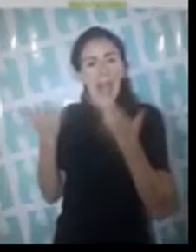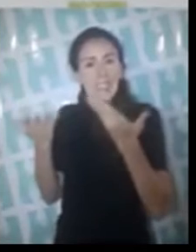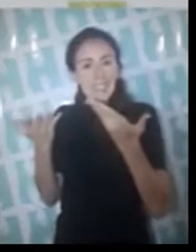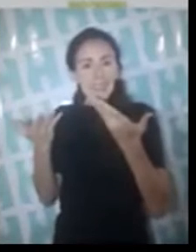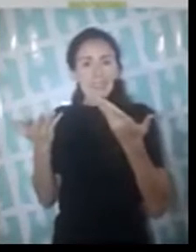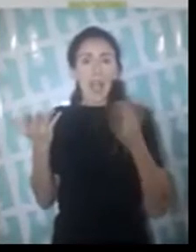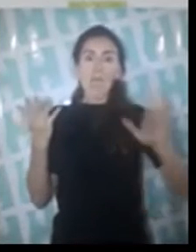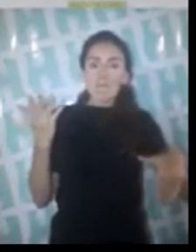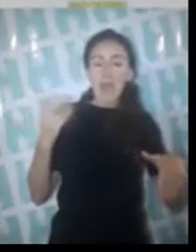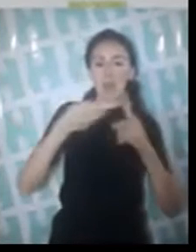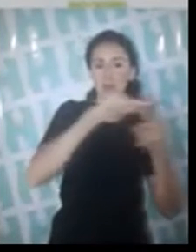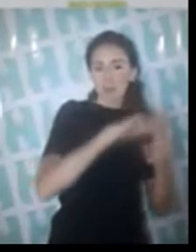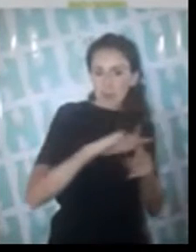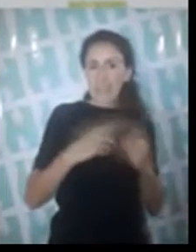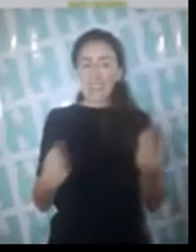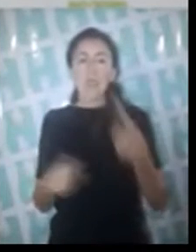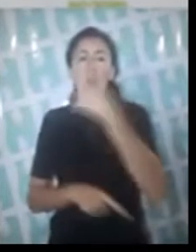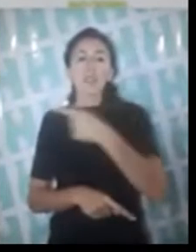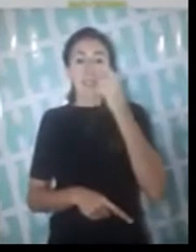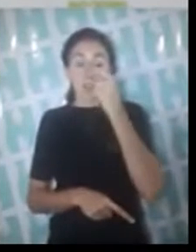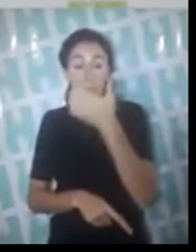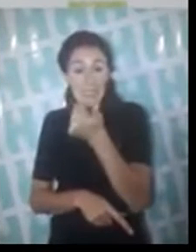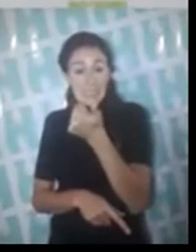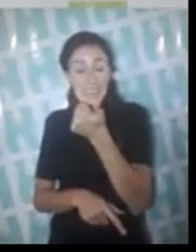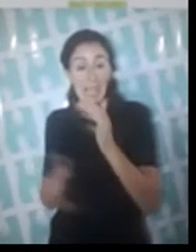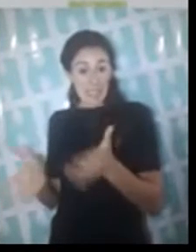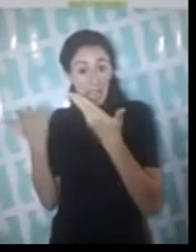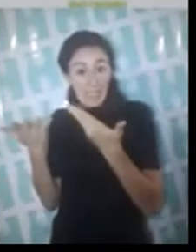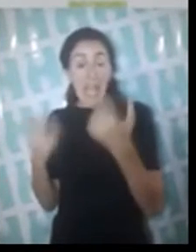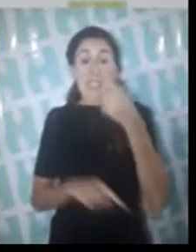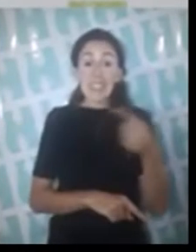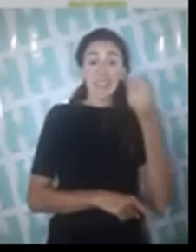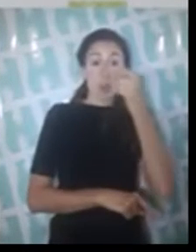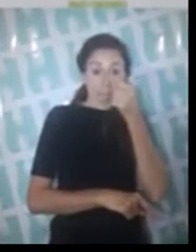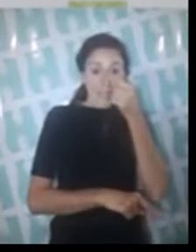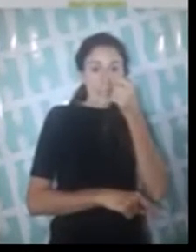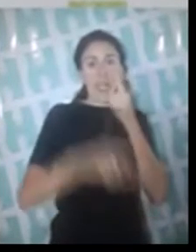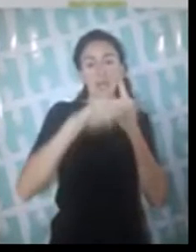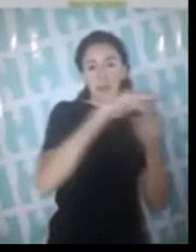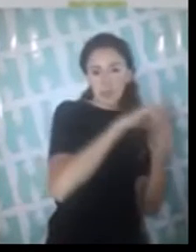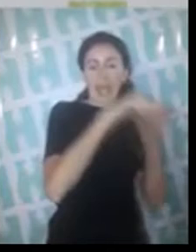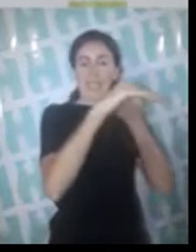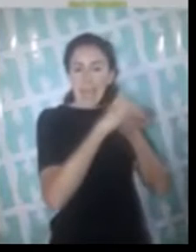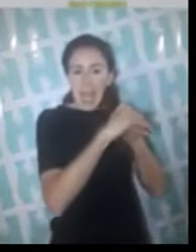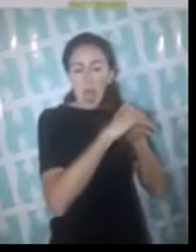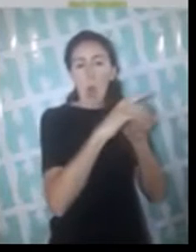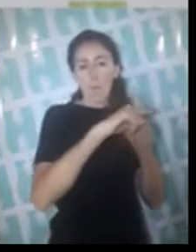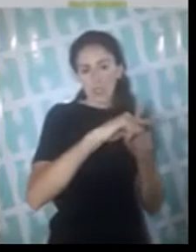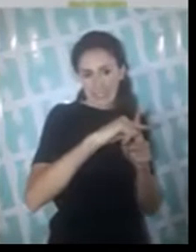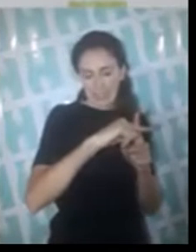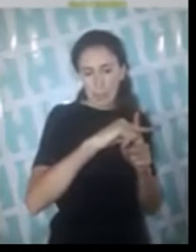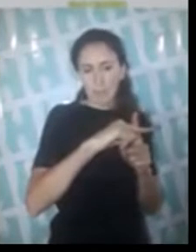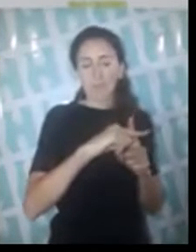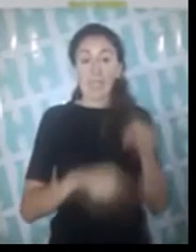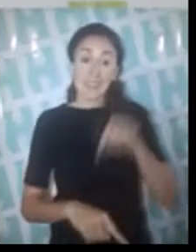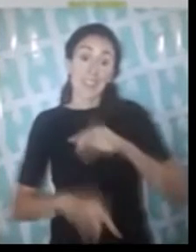activos. Hoy tenemos en total 126 pacientes de alta y 120 pacientes internados activos. Así que eso es una